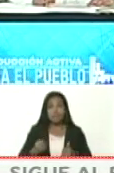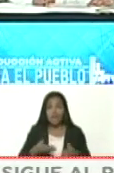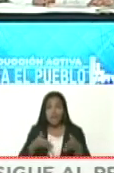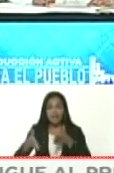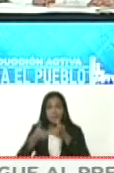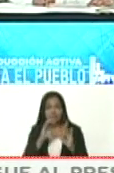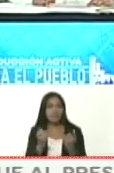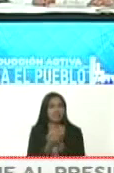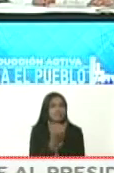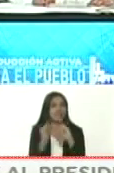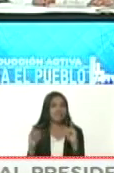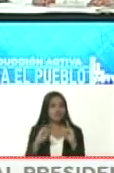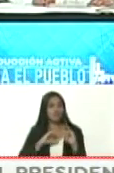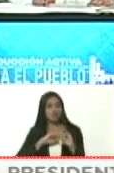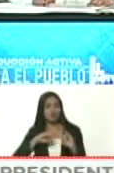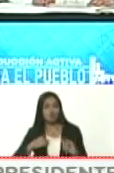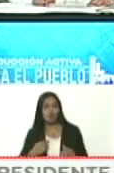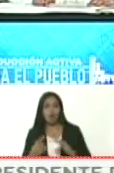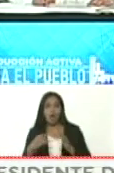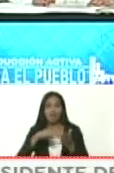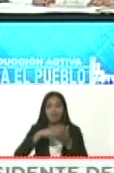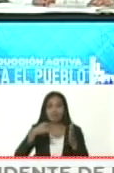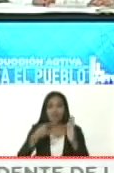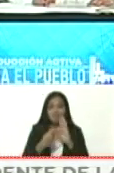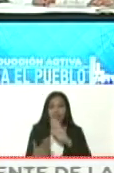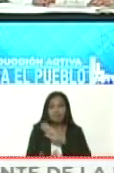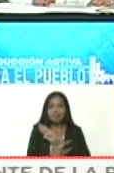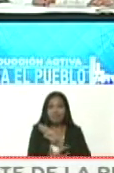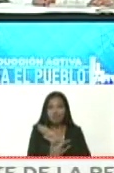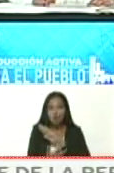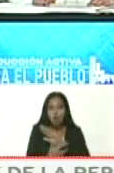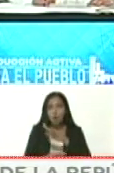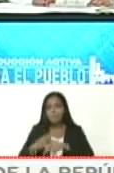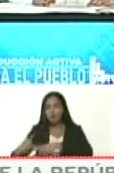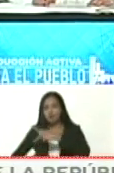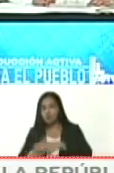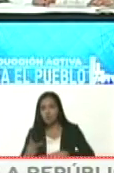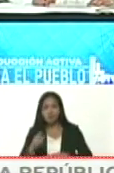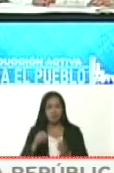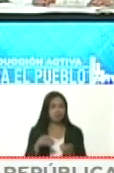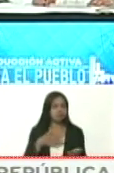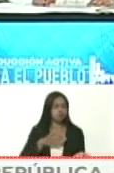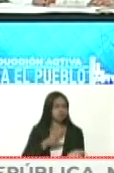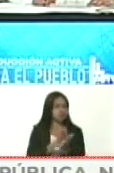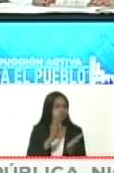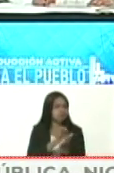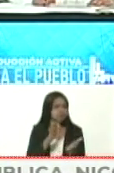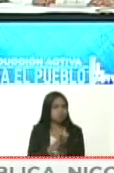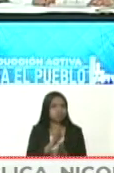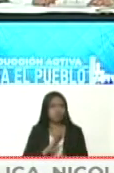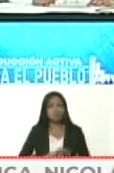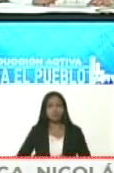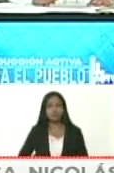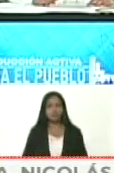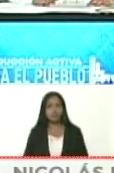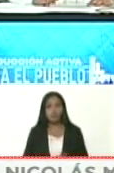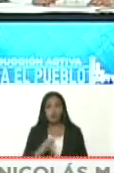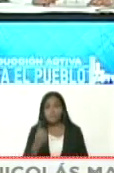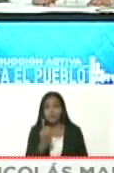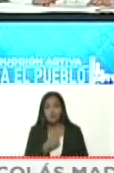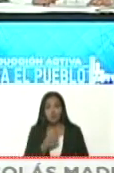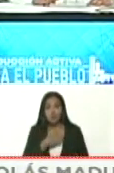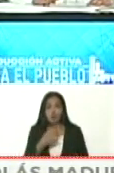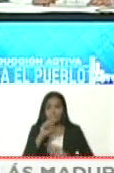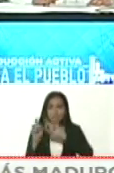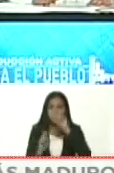la independencia tecnológica y productiva plenamente. Lo primero que le